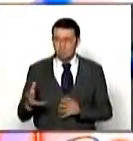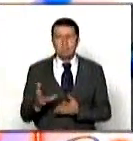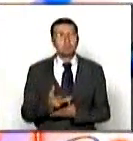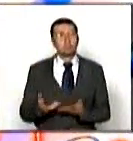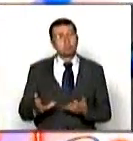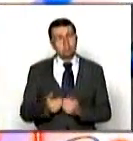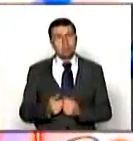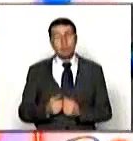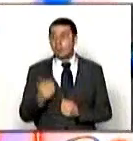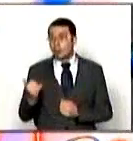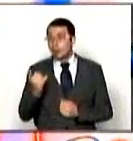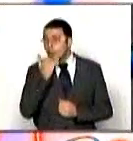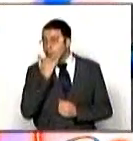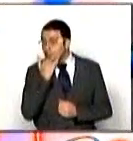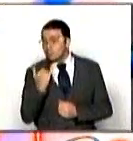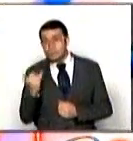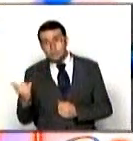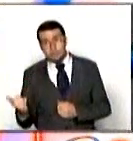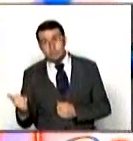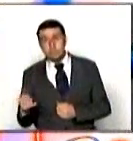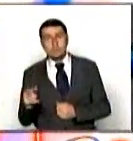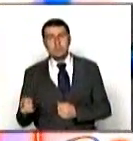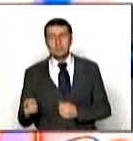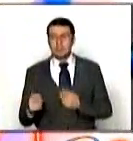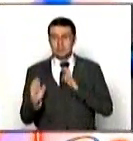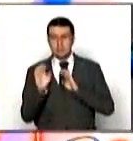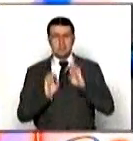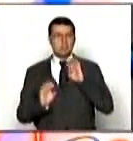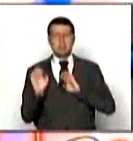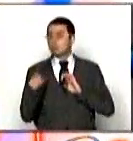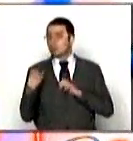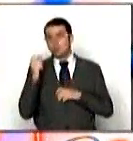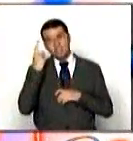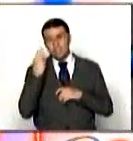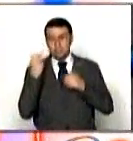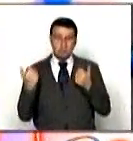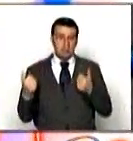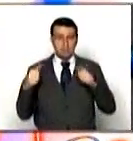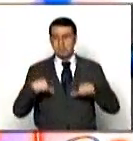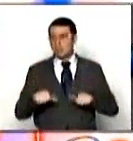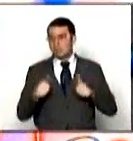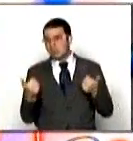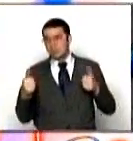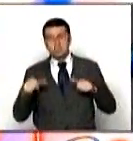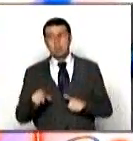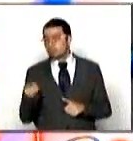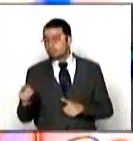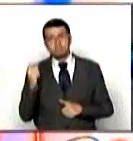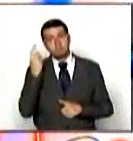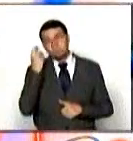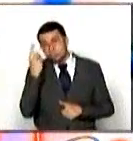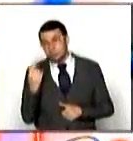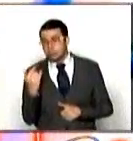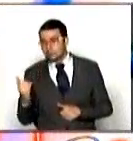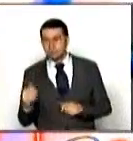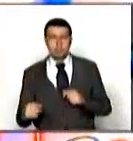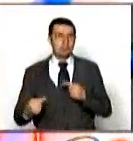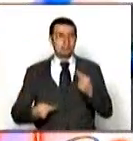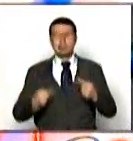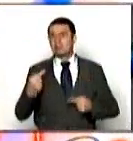único que hacemos es hacer que un sistema inmunológico no pueda entender en qué es lo bueno y qué es lo malo y termine funcionando de una manera